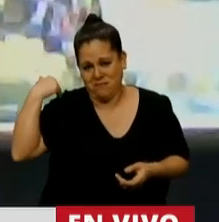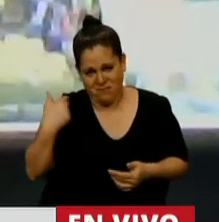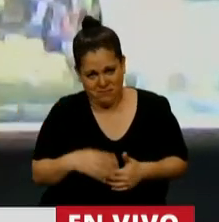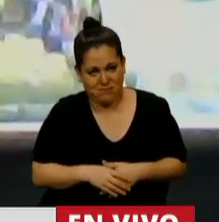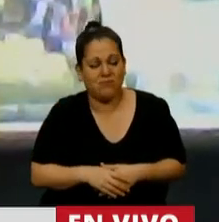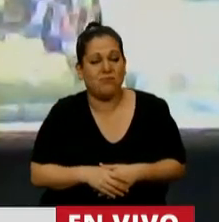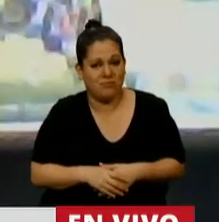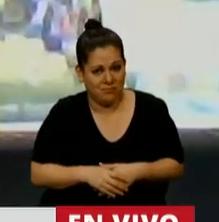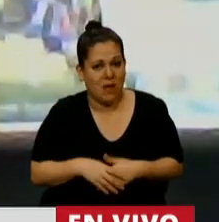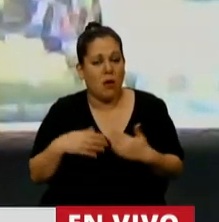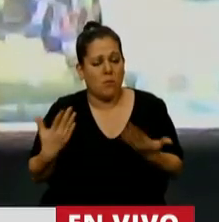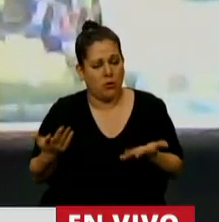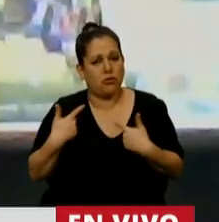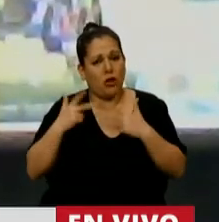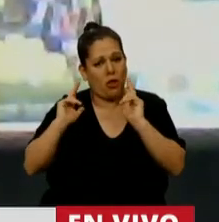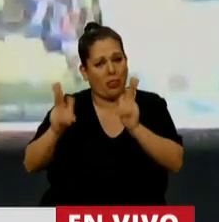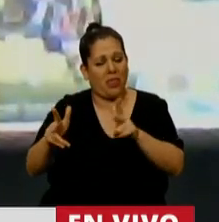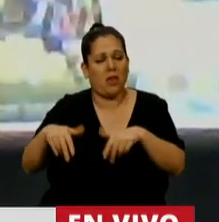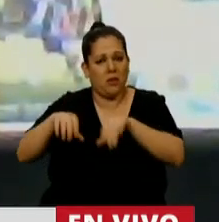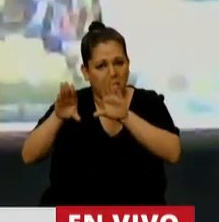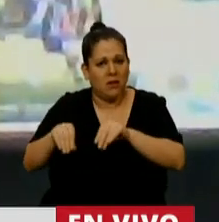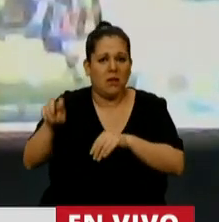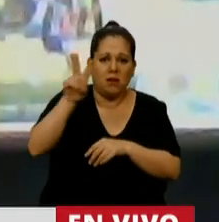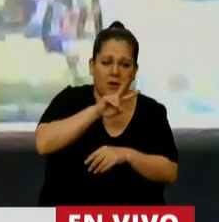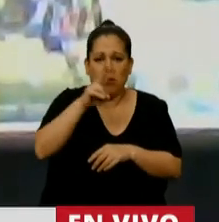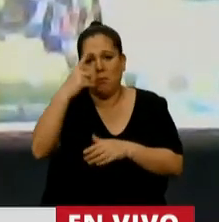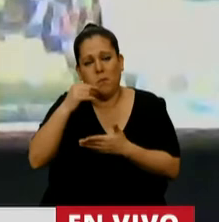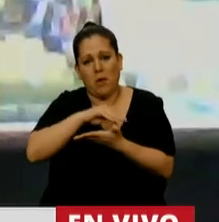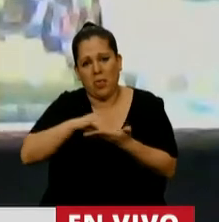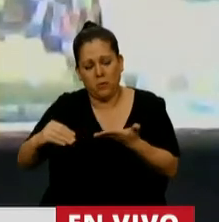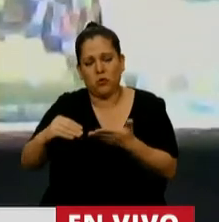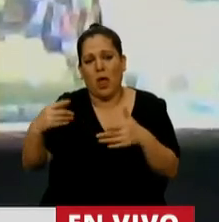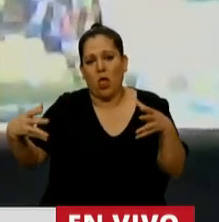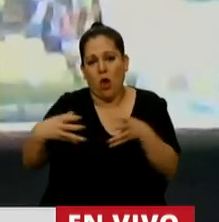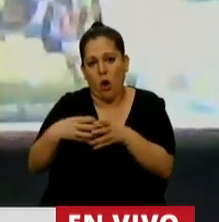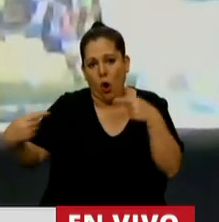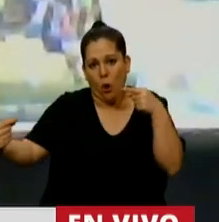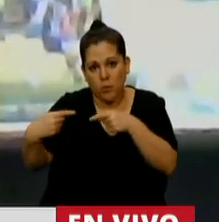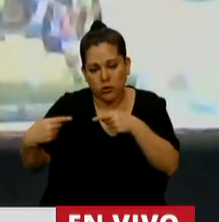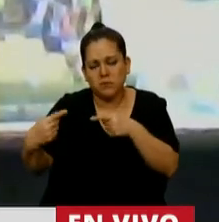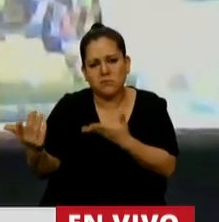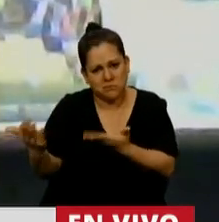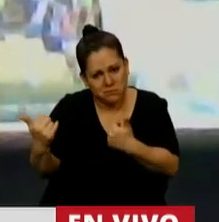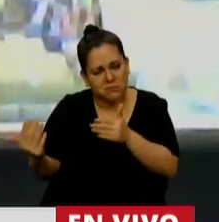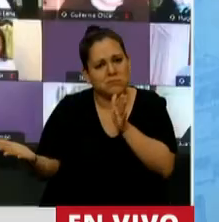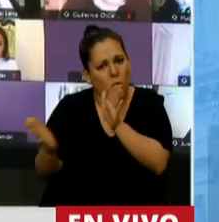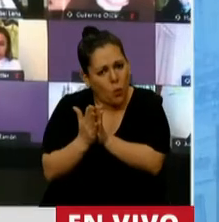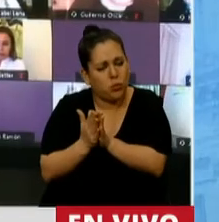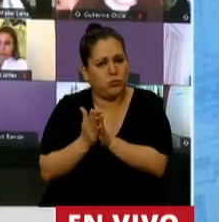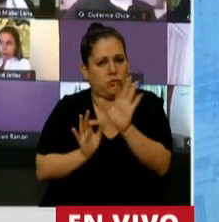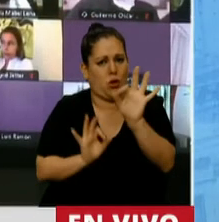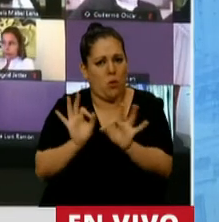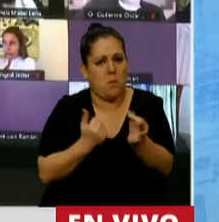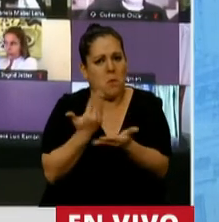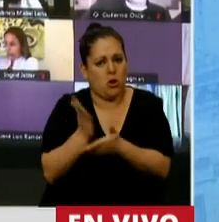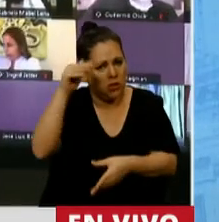convido a los y las legisladoras de la oposición a que nos acompañen en este proyecto. Un proyecto que, como lo dijo el